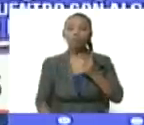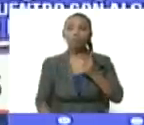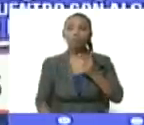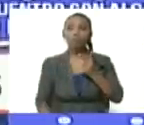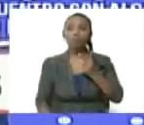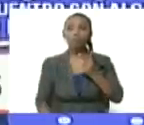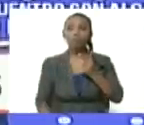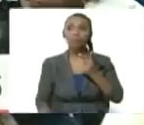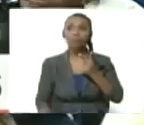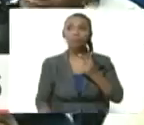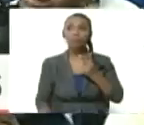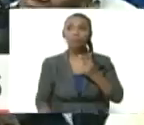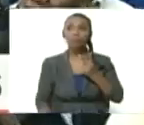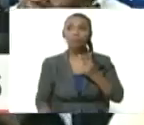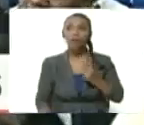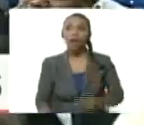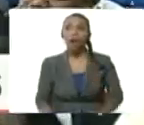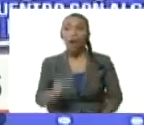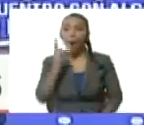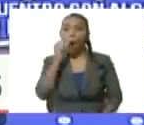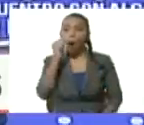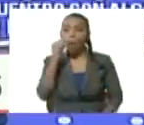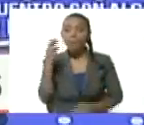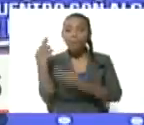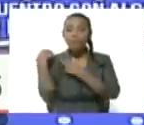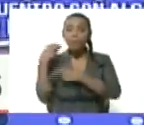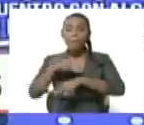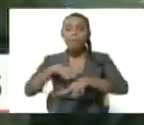El general en jefe Vladimir Padrino López,